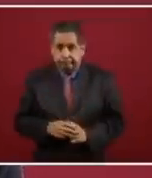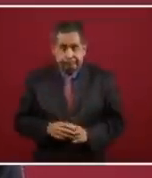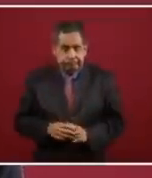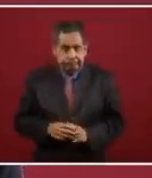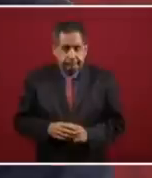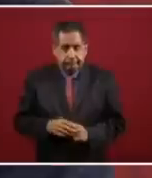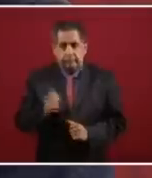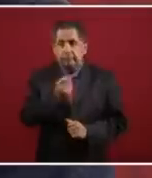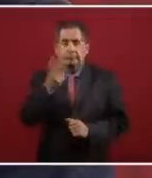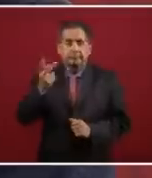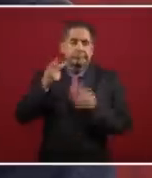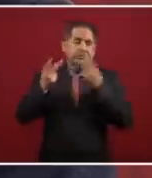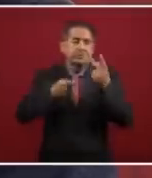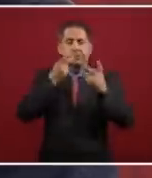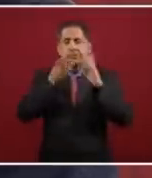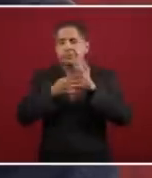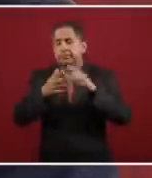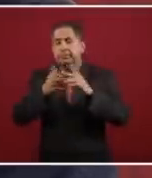que era retórica,